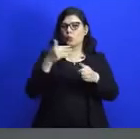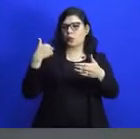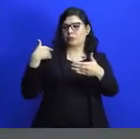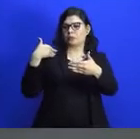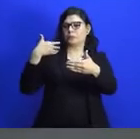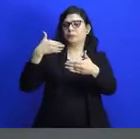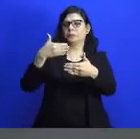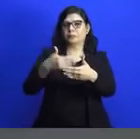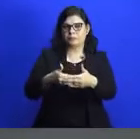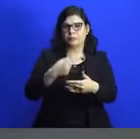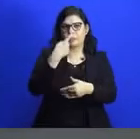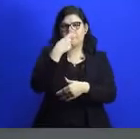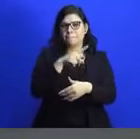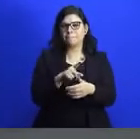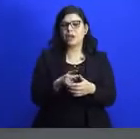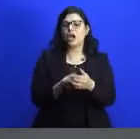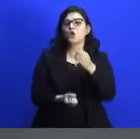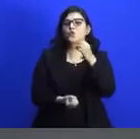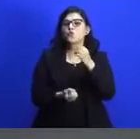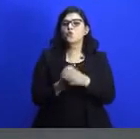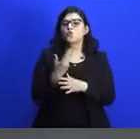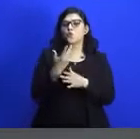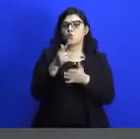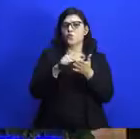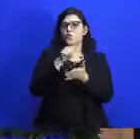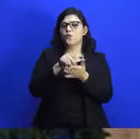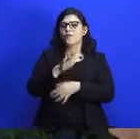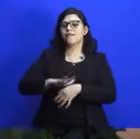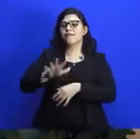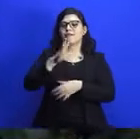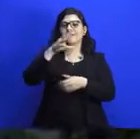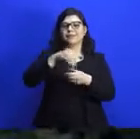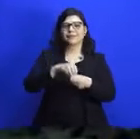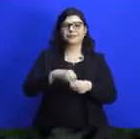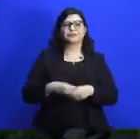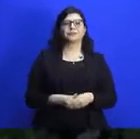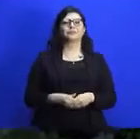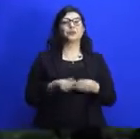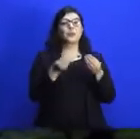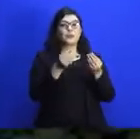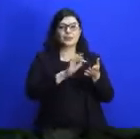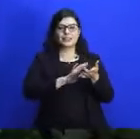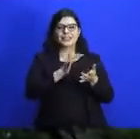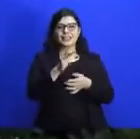camino para generar espacios incluyentes. Muchas gracias, Isela.